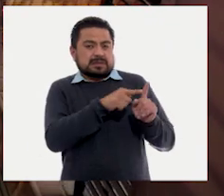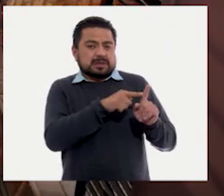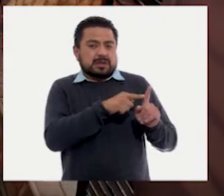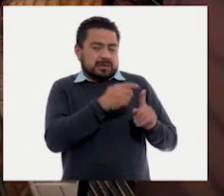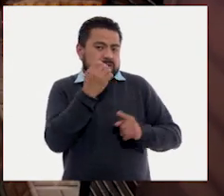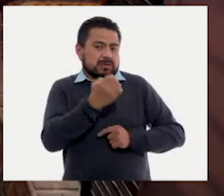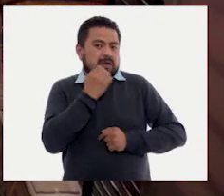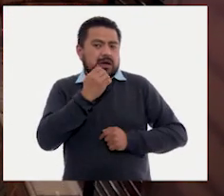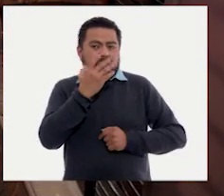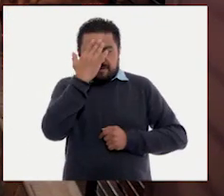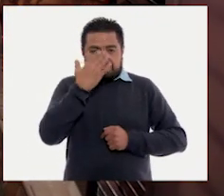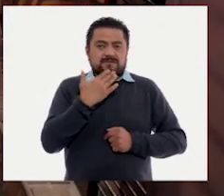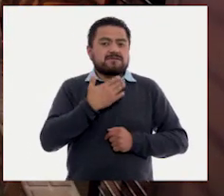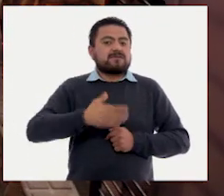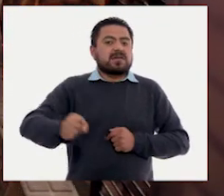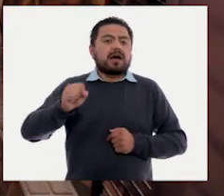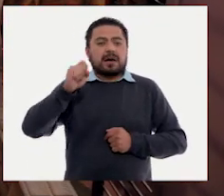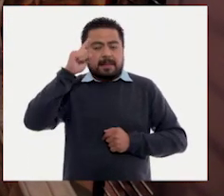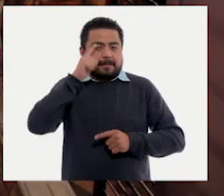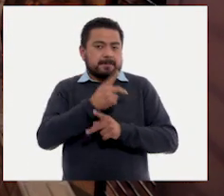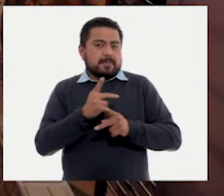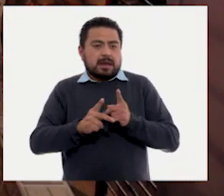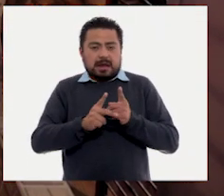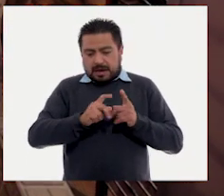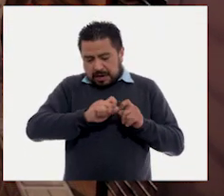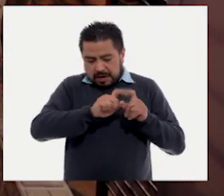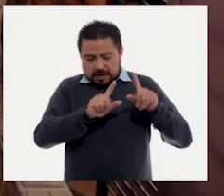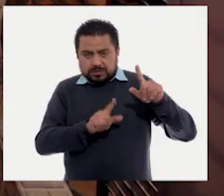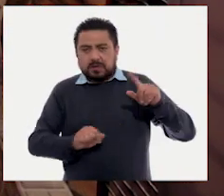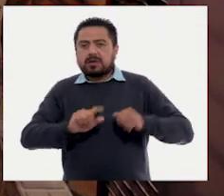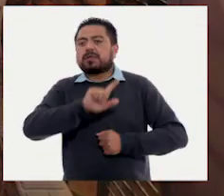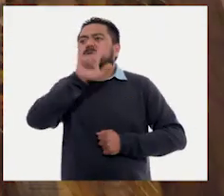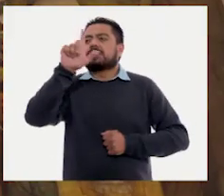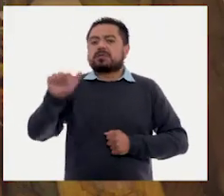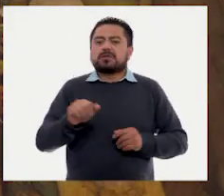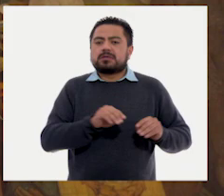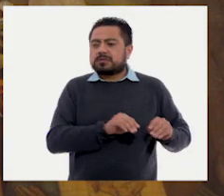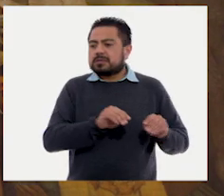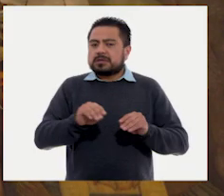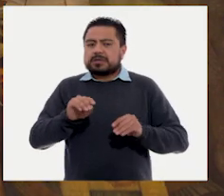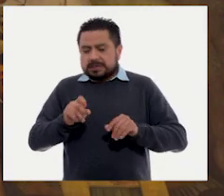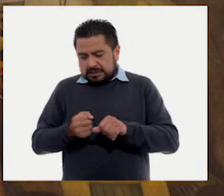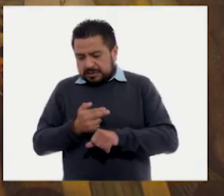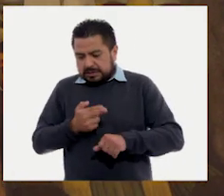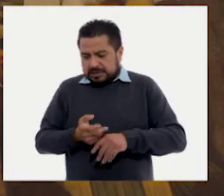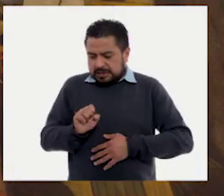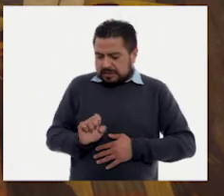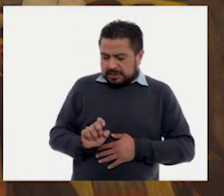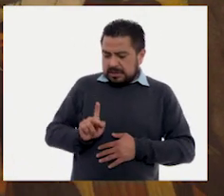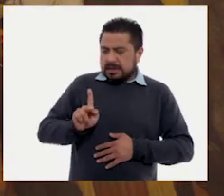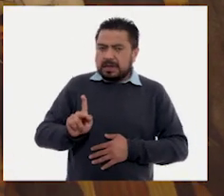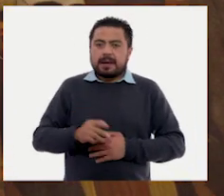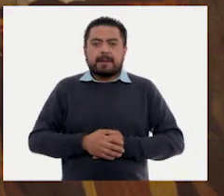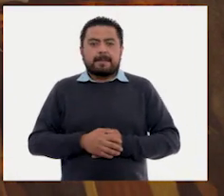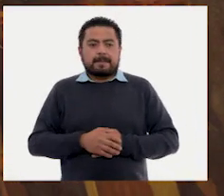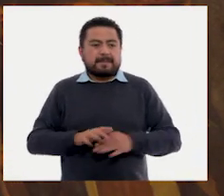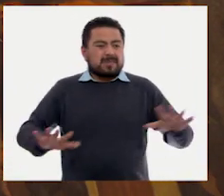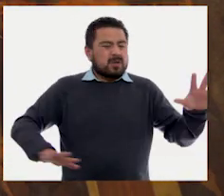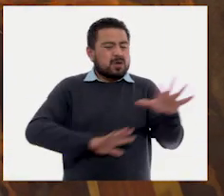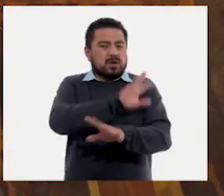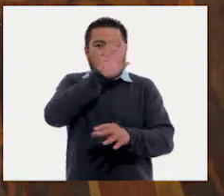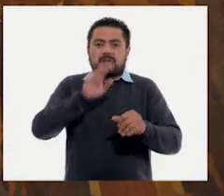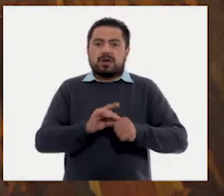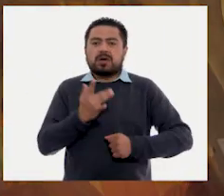era la sede de la famosa Preparatoria Nacional. Después siguió la Secretaría de Educación Pública, que la decoró completamente